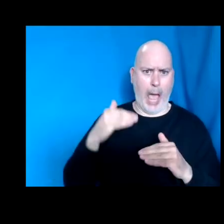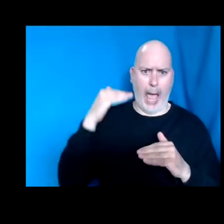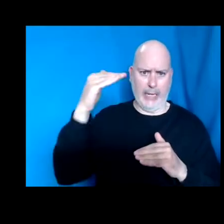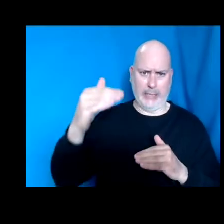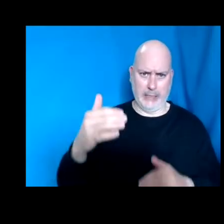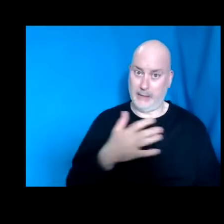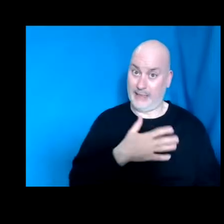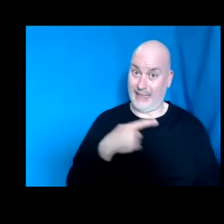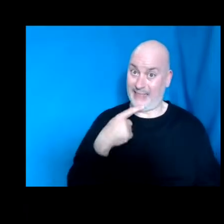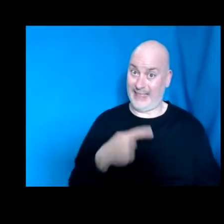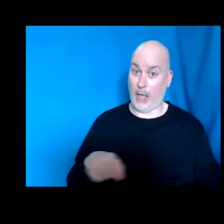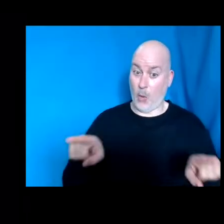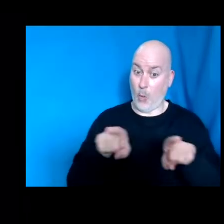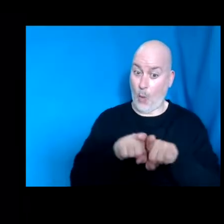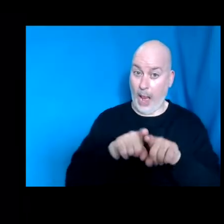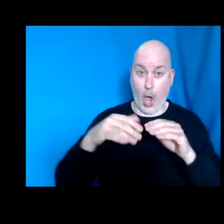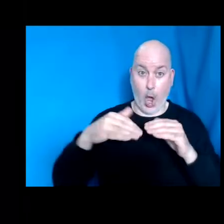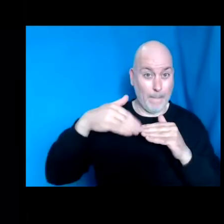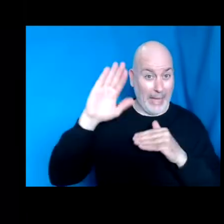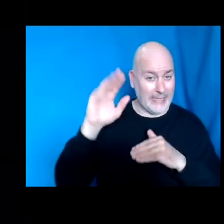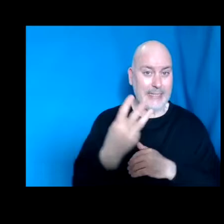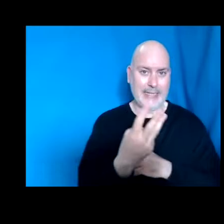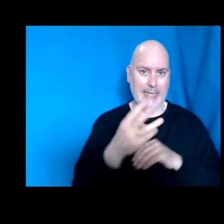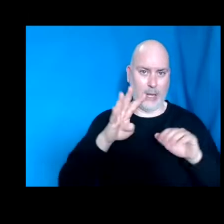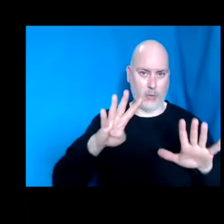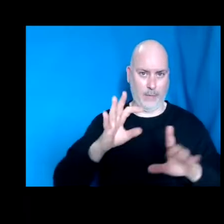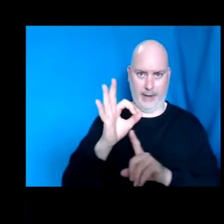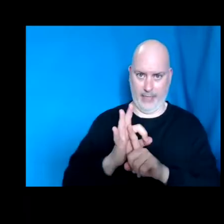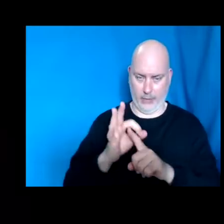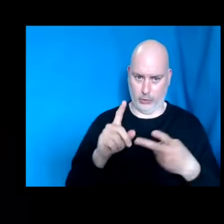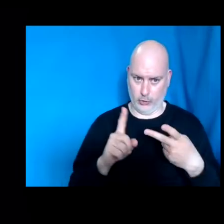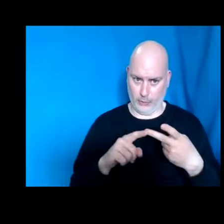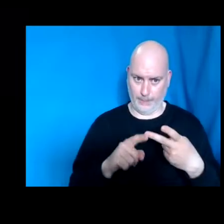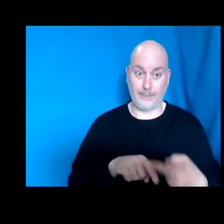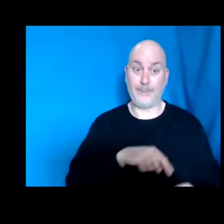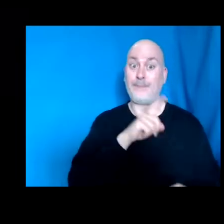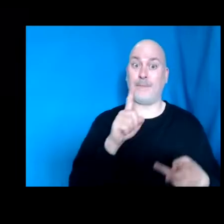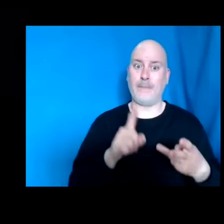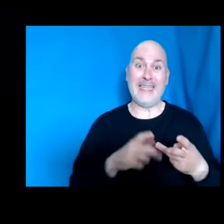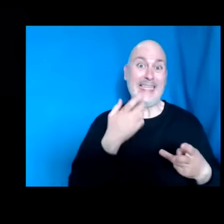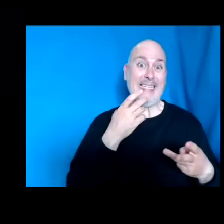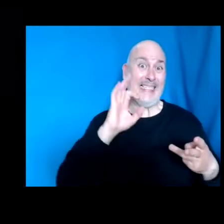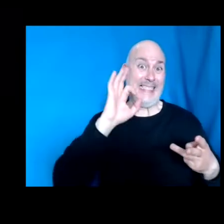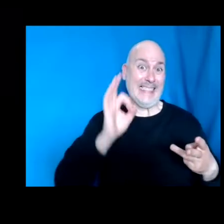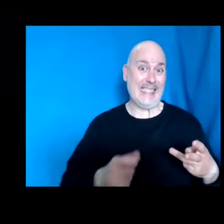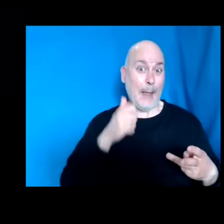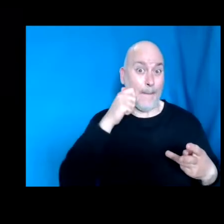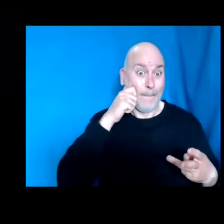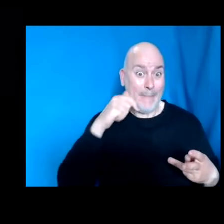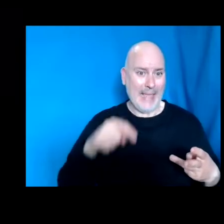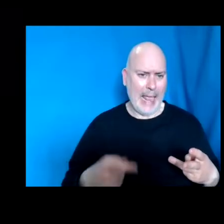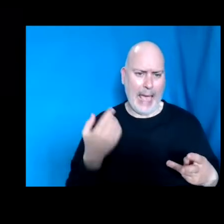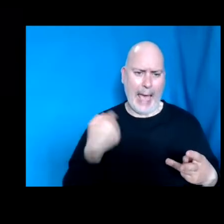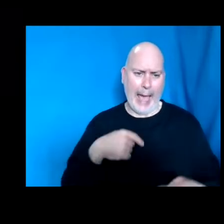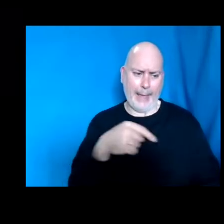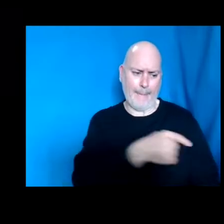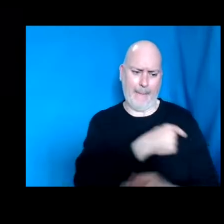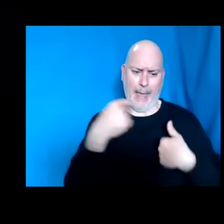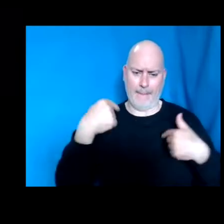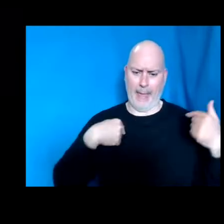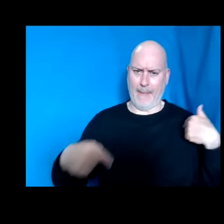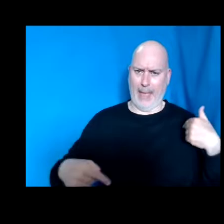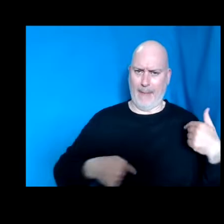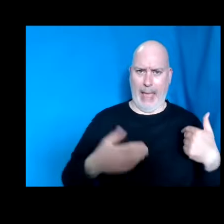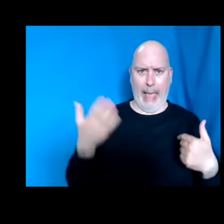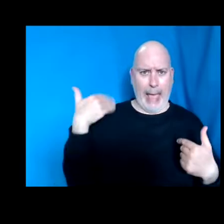es igual o superior a los 39 grados. Si aparecen en la piel unas lesiones recientes que anteriormente no